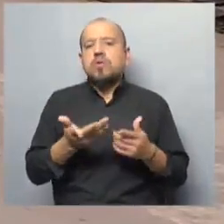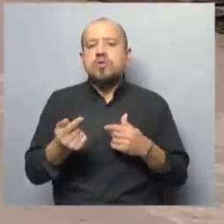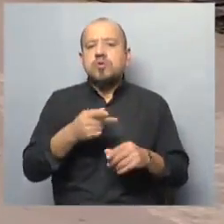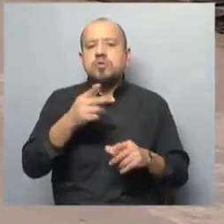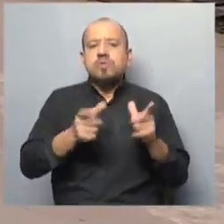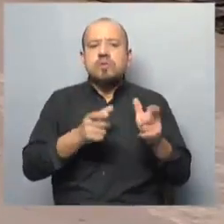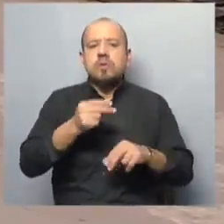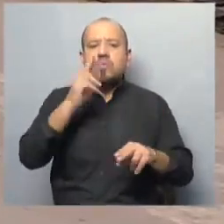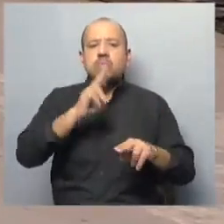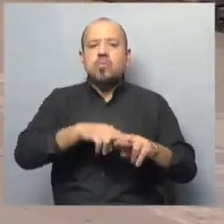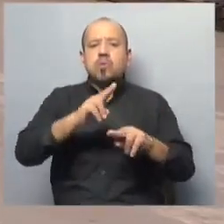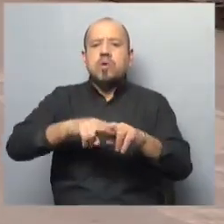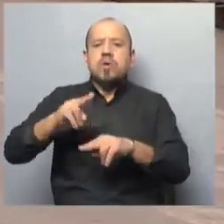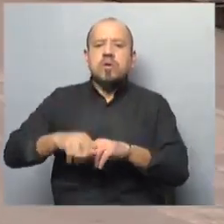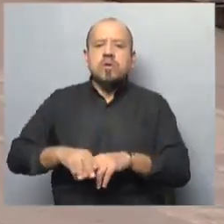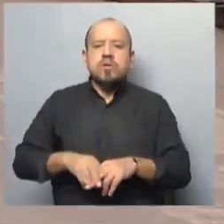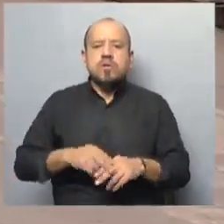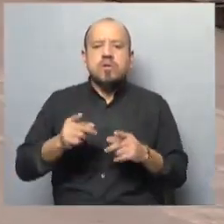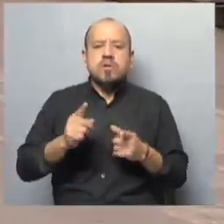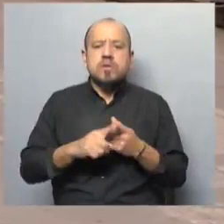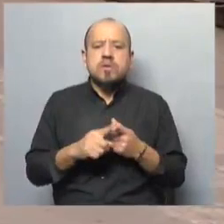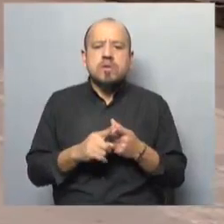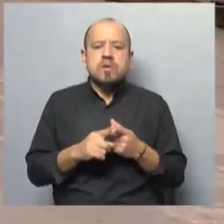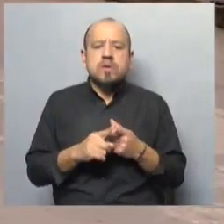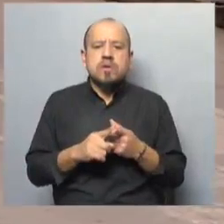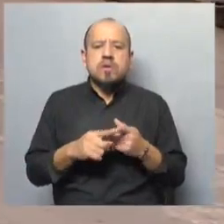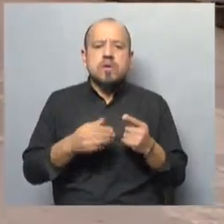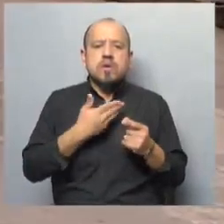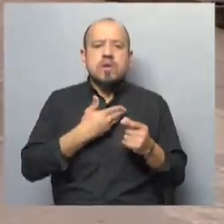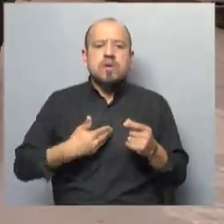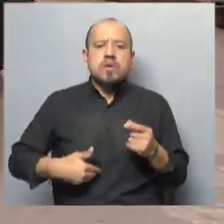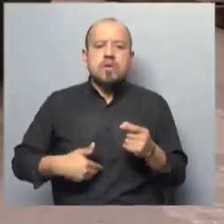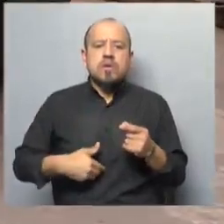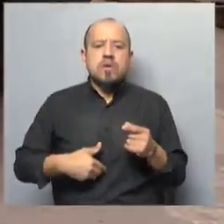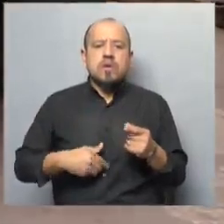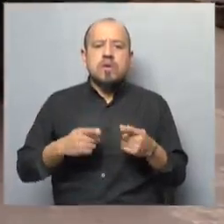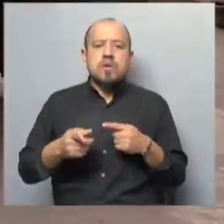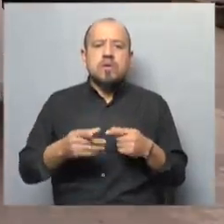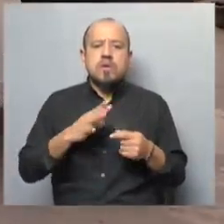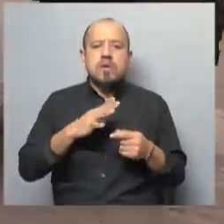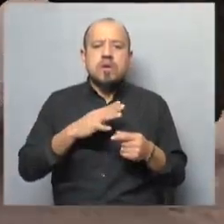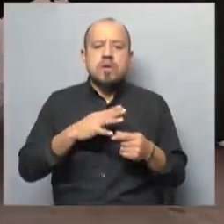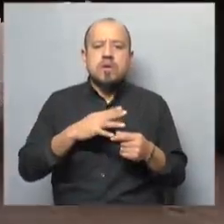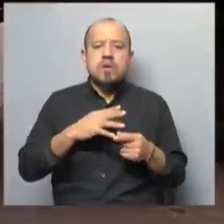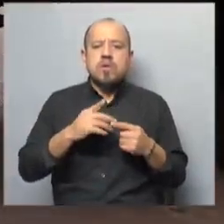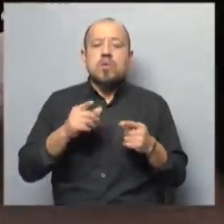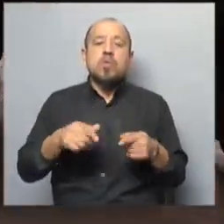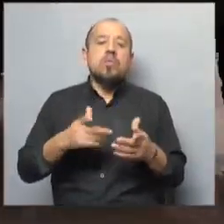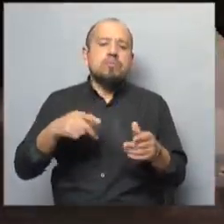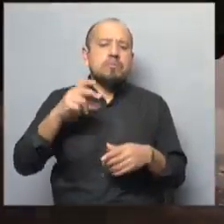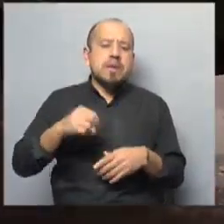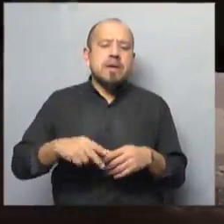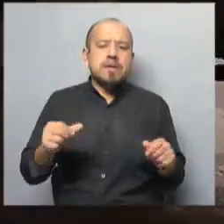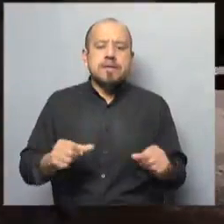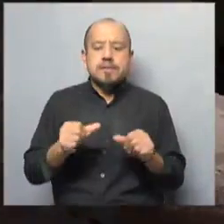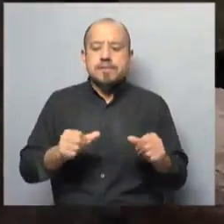las últimas horas. La calle Pou dijo que el gobierno y sobre todo el Ministerio del Interior tiene un plan que se está llevando a cabo, que es un plan